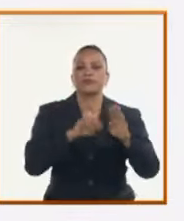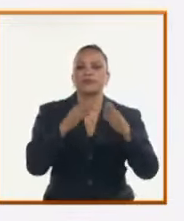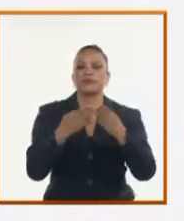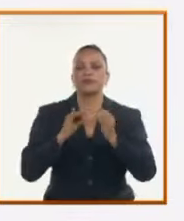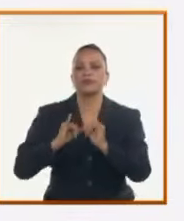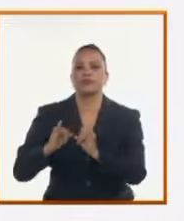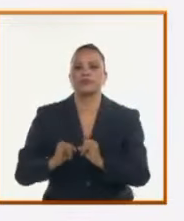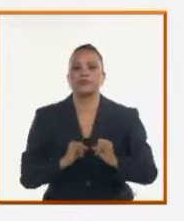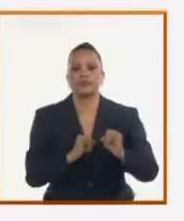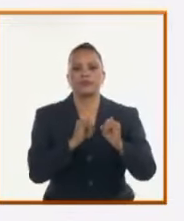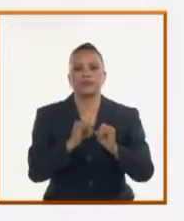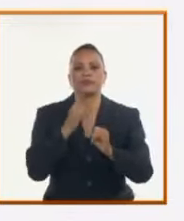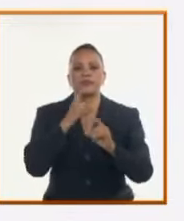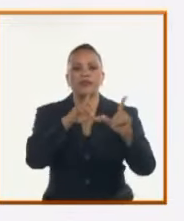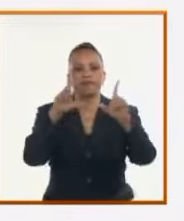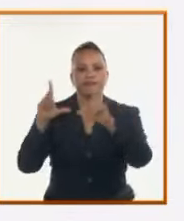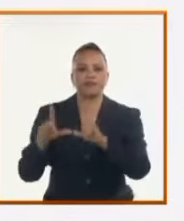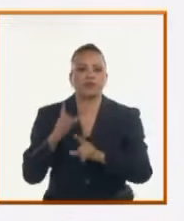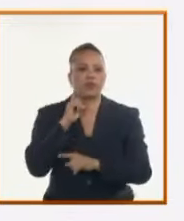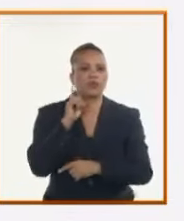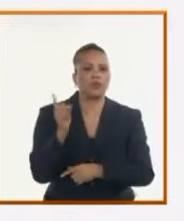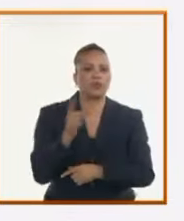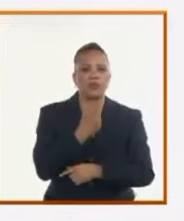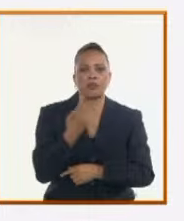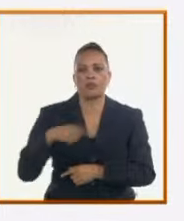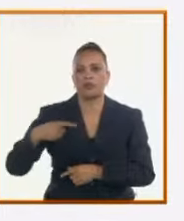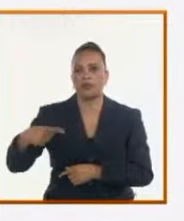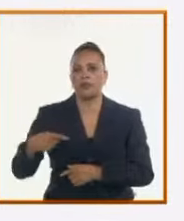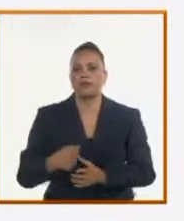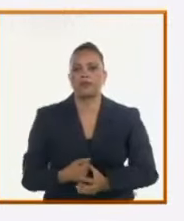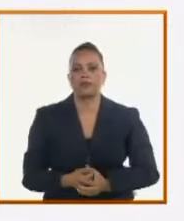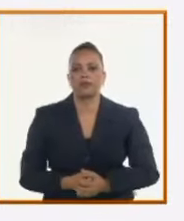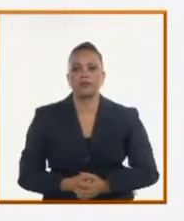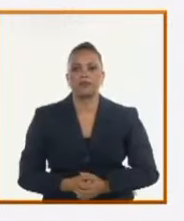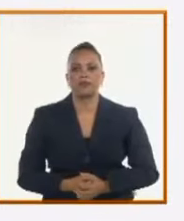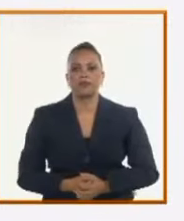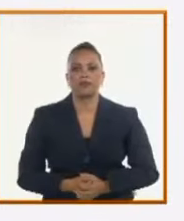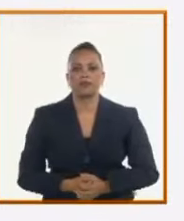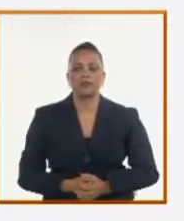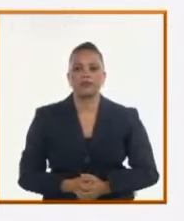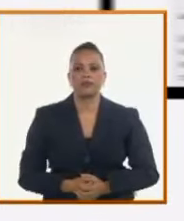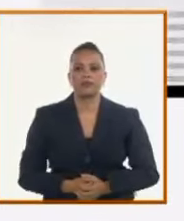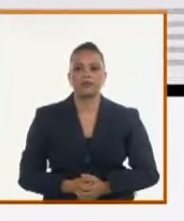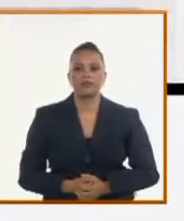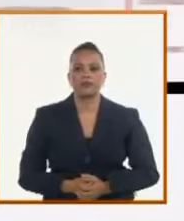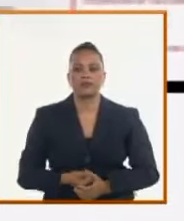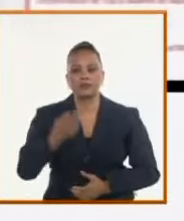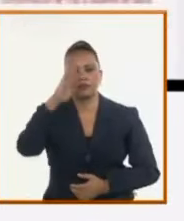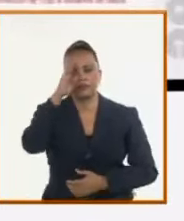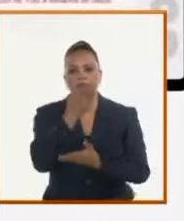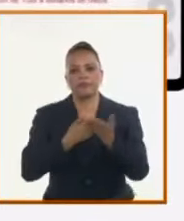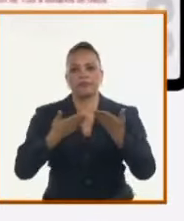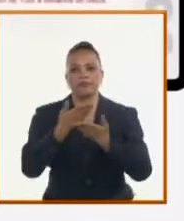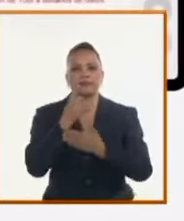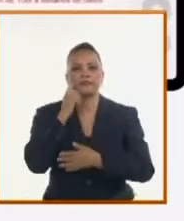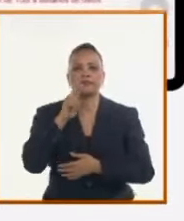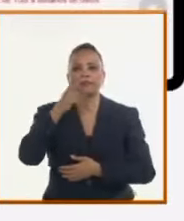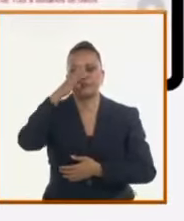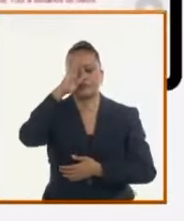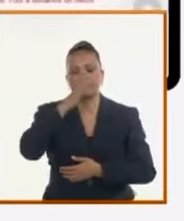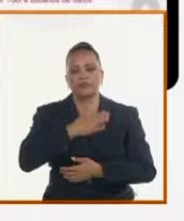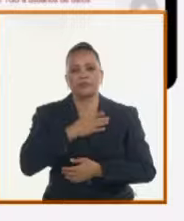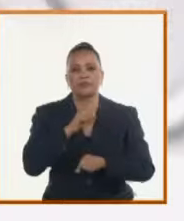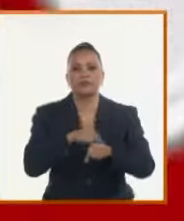acontecimientos la imagen y los cada los comentarios de nuestros lectores Cuba debate una mirada desde Cuba en el